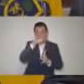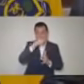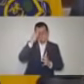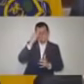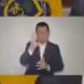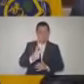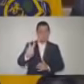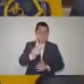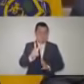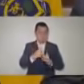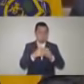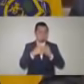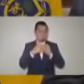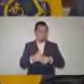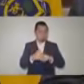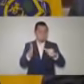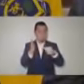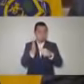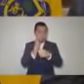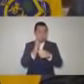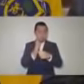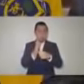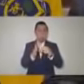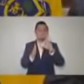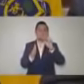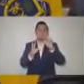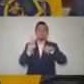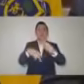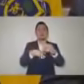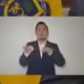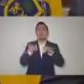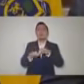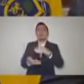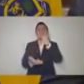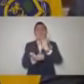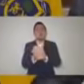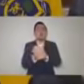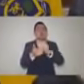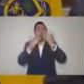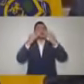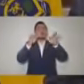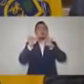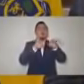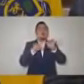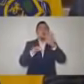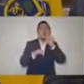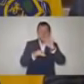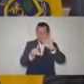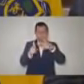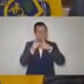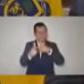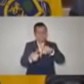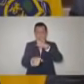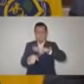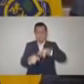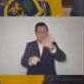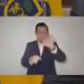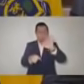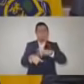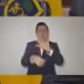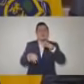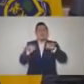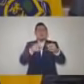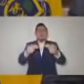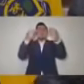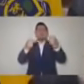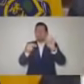si el viernes inicia la aplicación del botón no vamos a parar de trabajar no vamos a detener nuestra economía no tenemos por